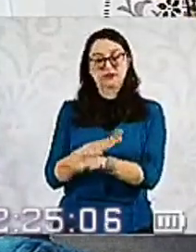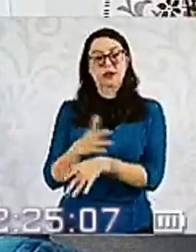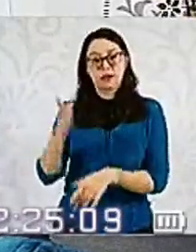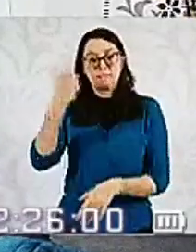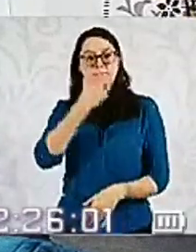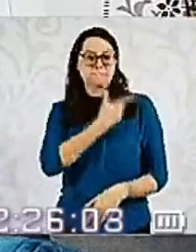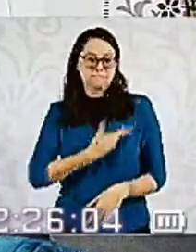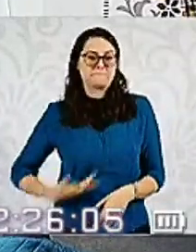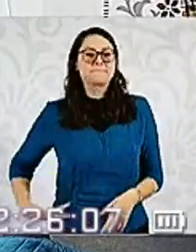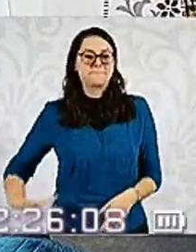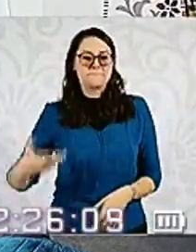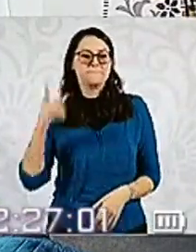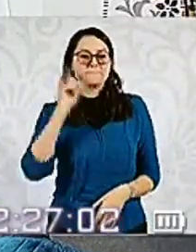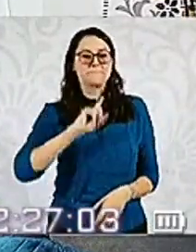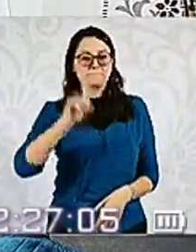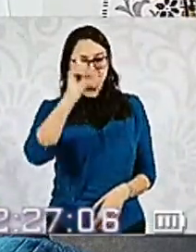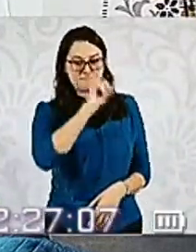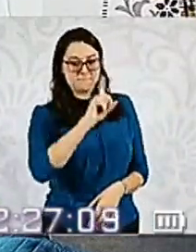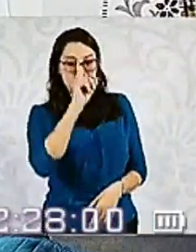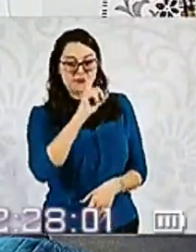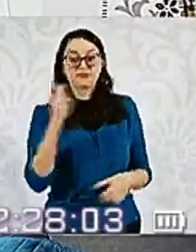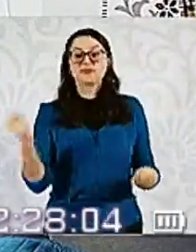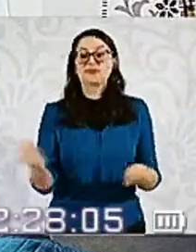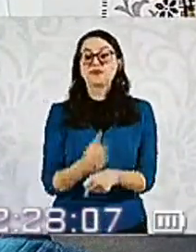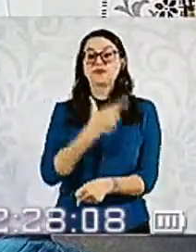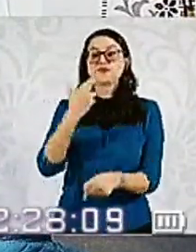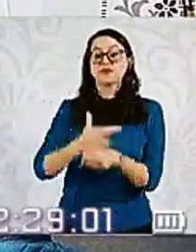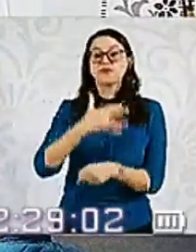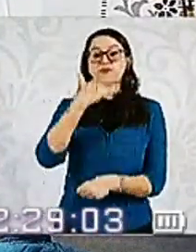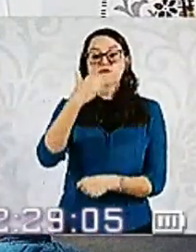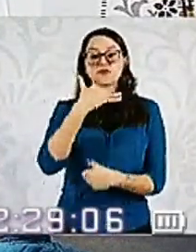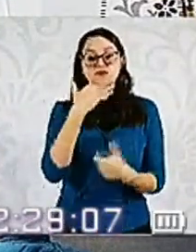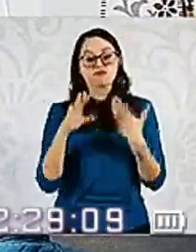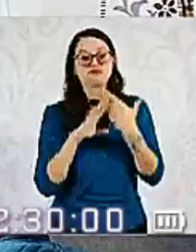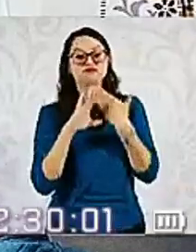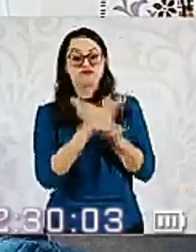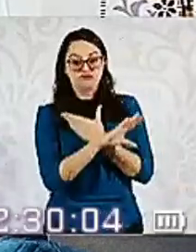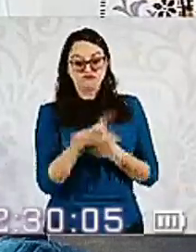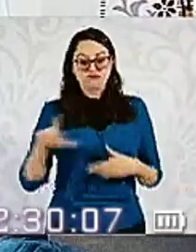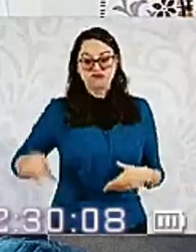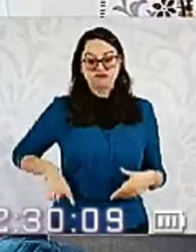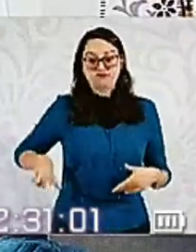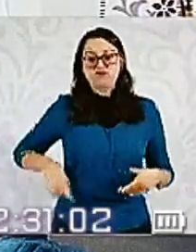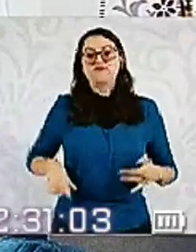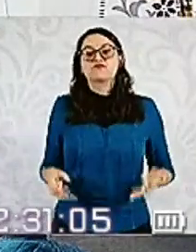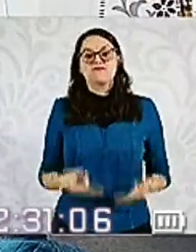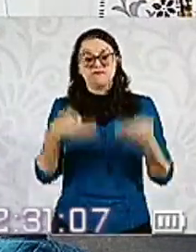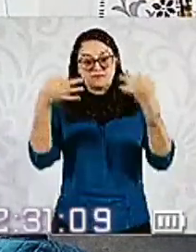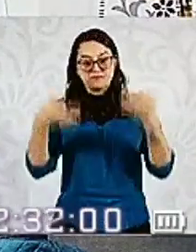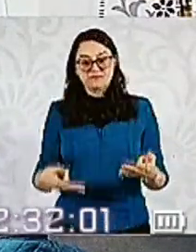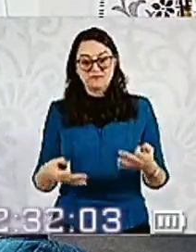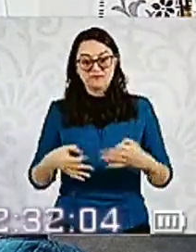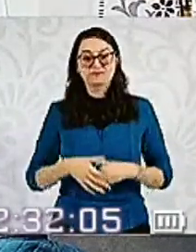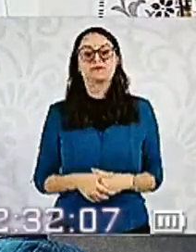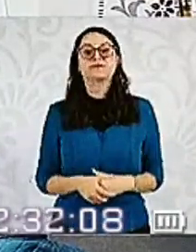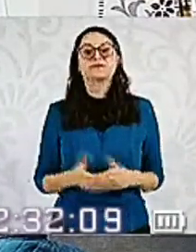Secretaría Anticorrupción y de Buen Gobierno. Entonces, la siguiente, por favor. La